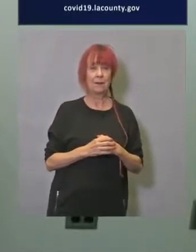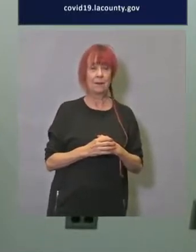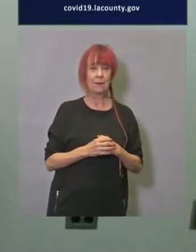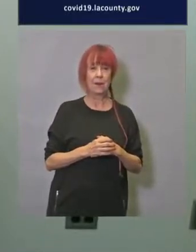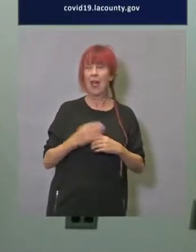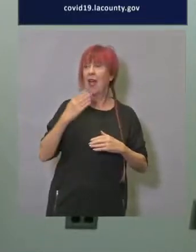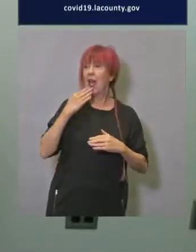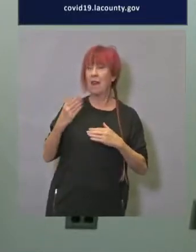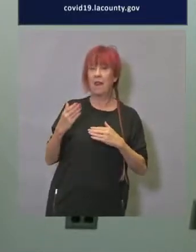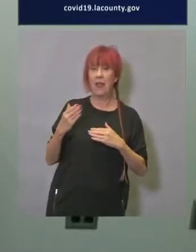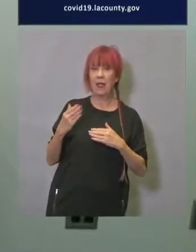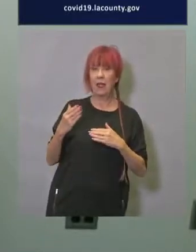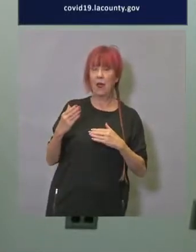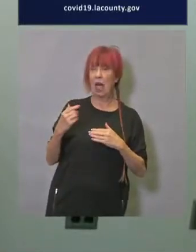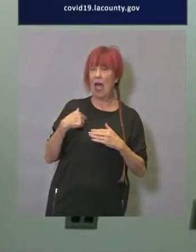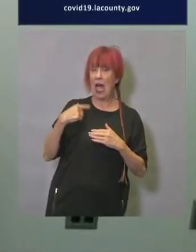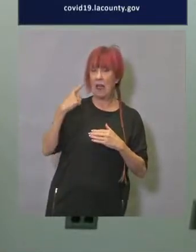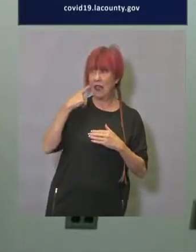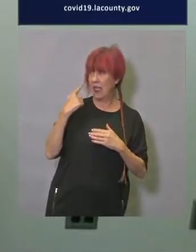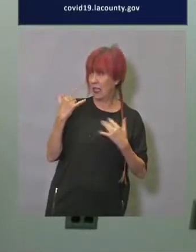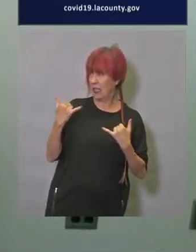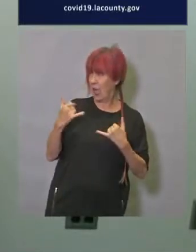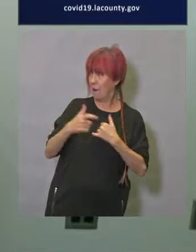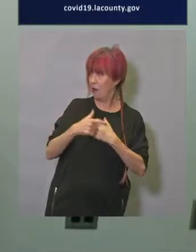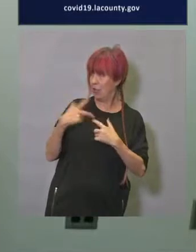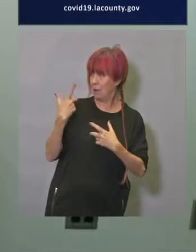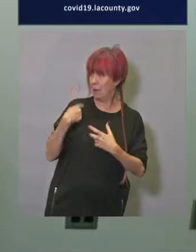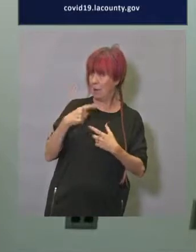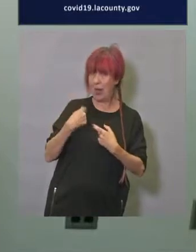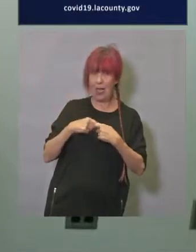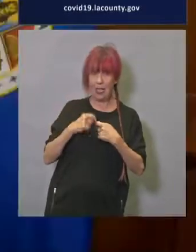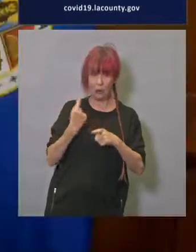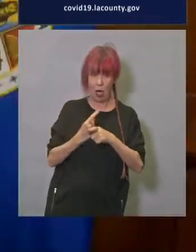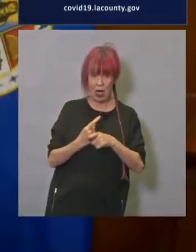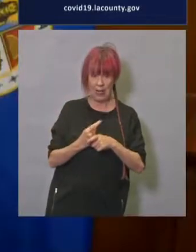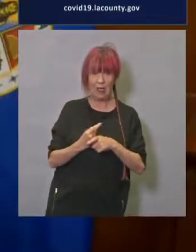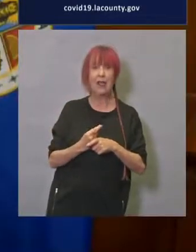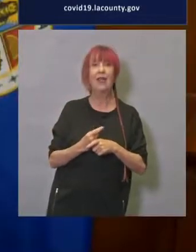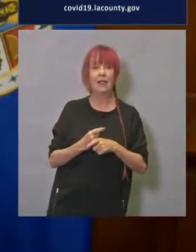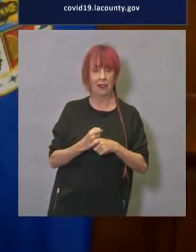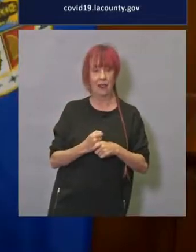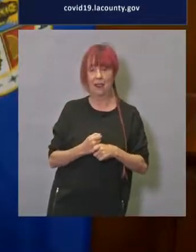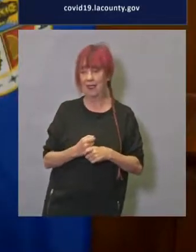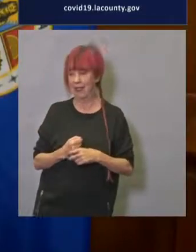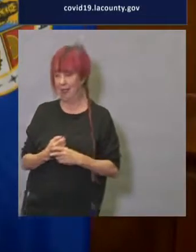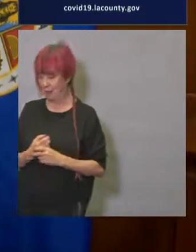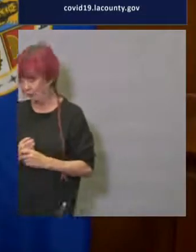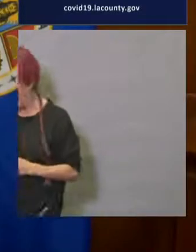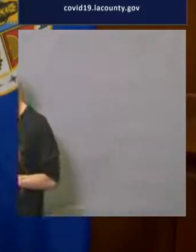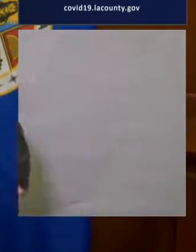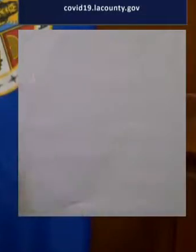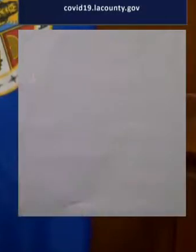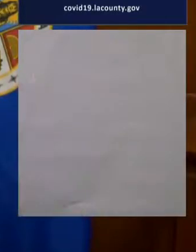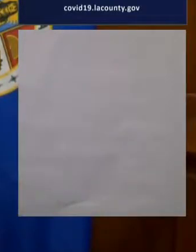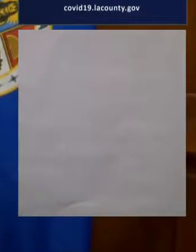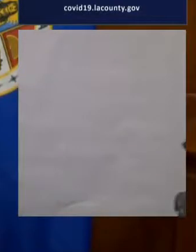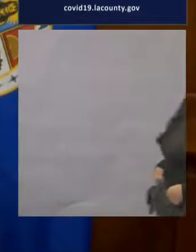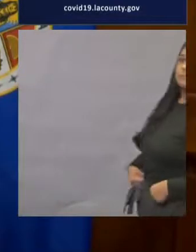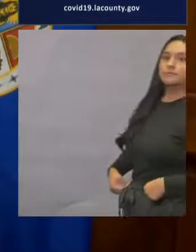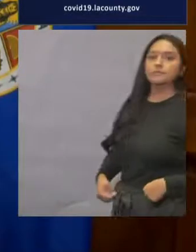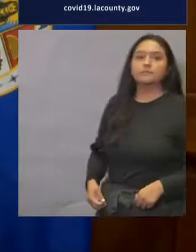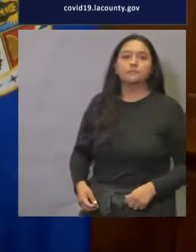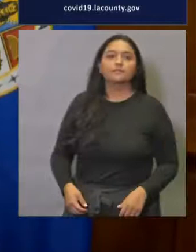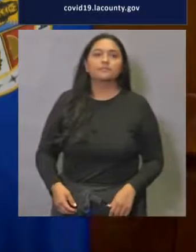Thank you. I think we're ready for Spanish, right? Yes. Good. Buenas tardes. Soy la supervisora